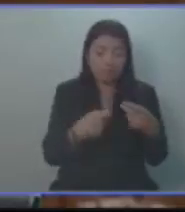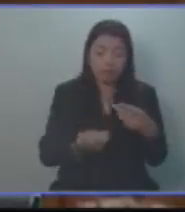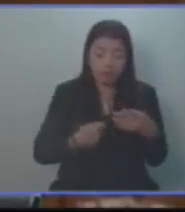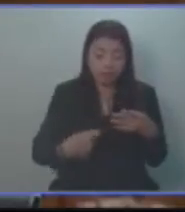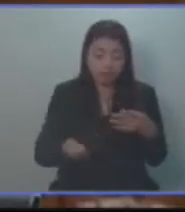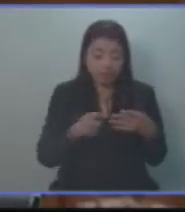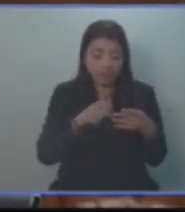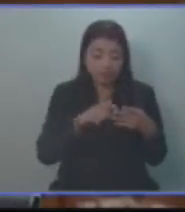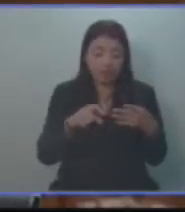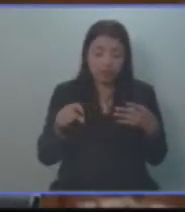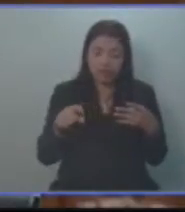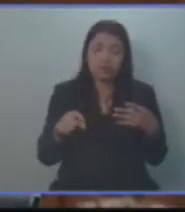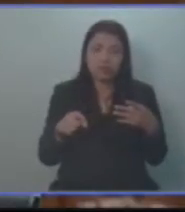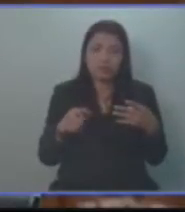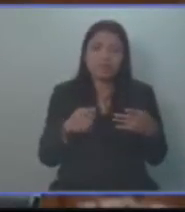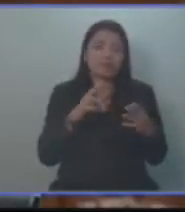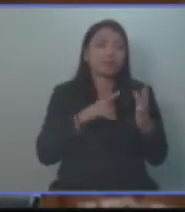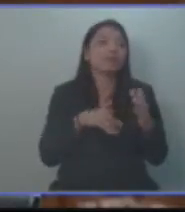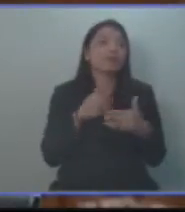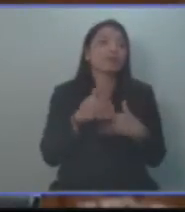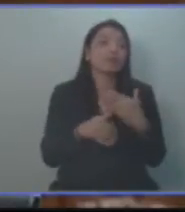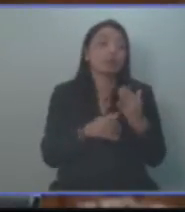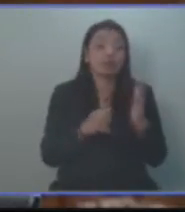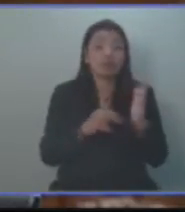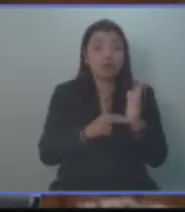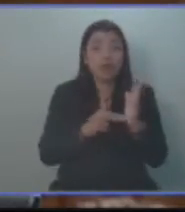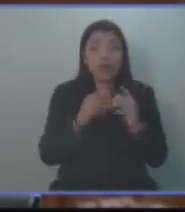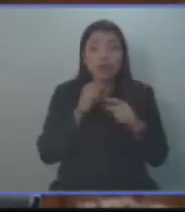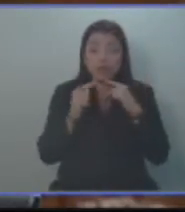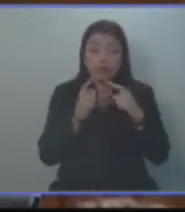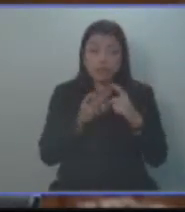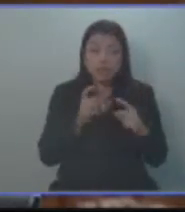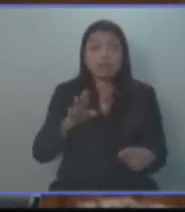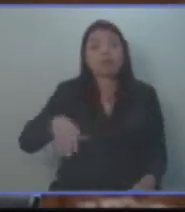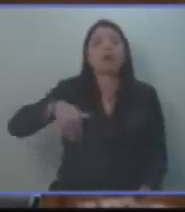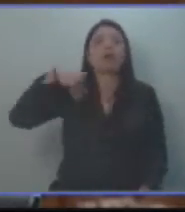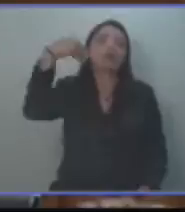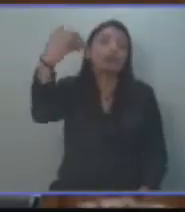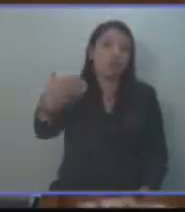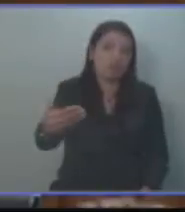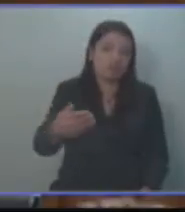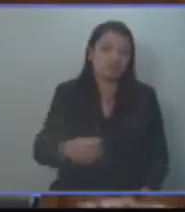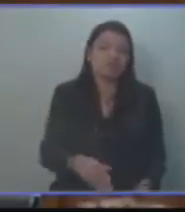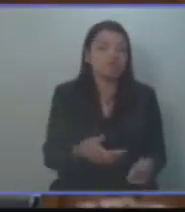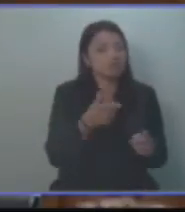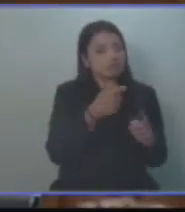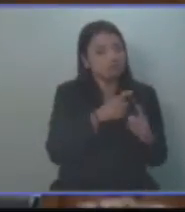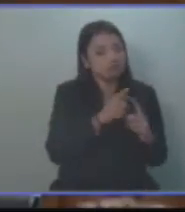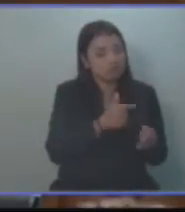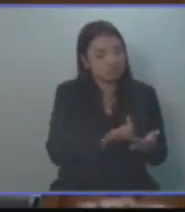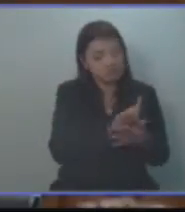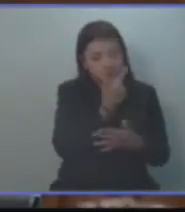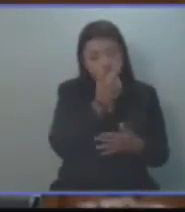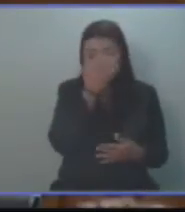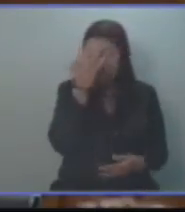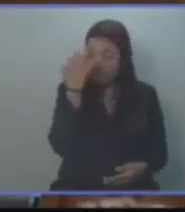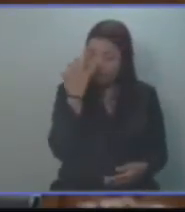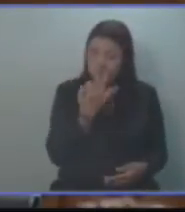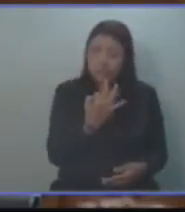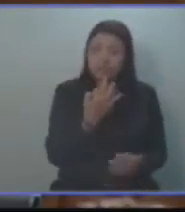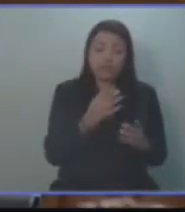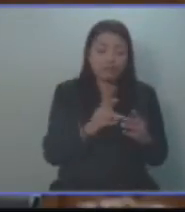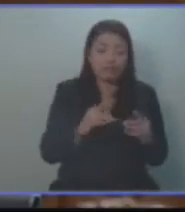cada año para los efectos administrativos de nombramiento para el año siguiente. Y extender título